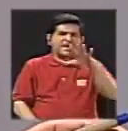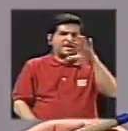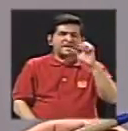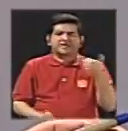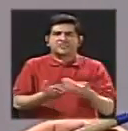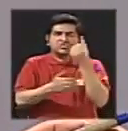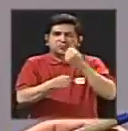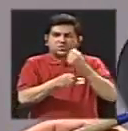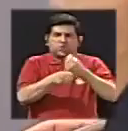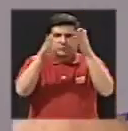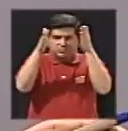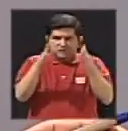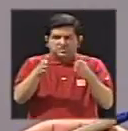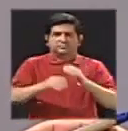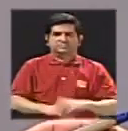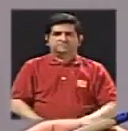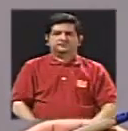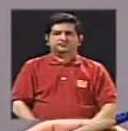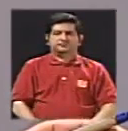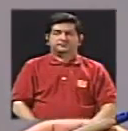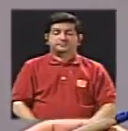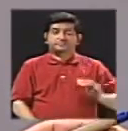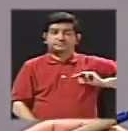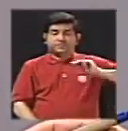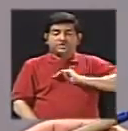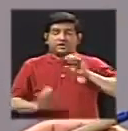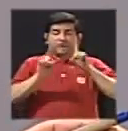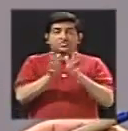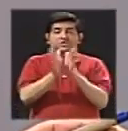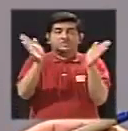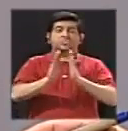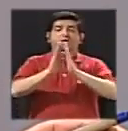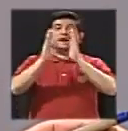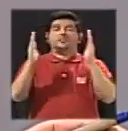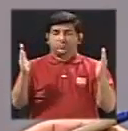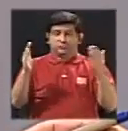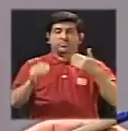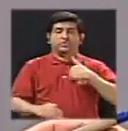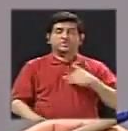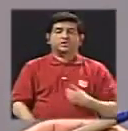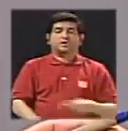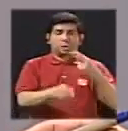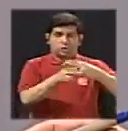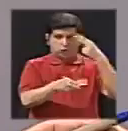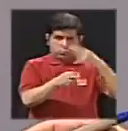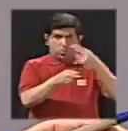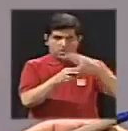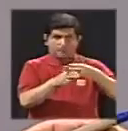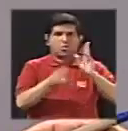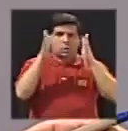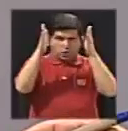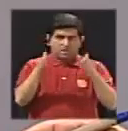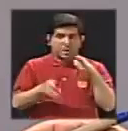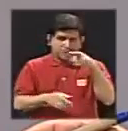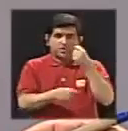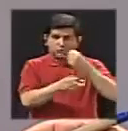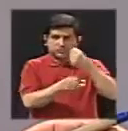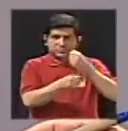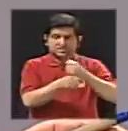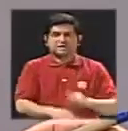plazas nuevas que el MEP abrió, asignó, es decir, nombró a compañeros en ese